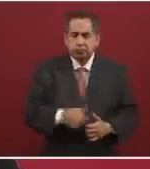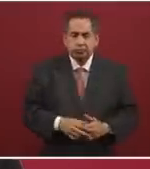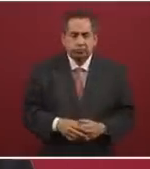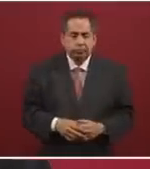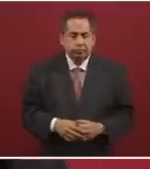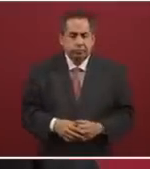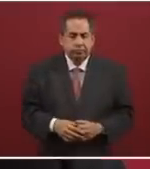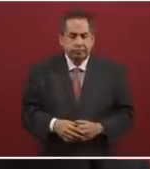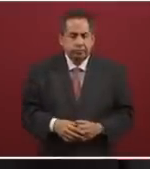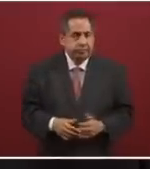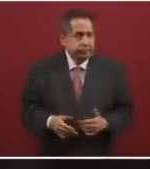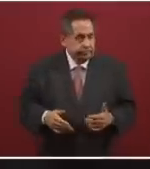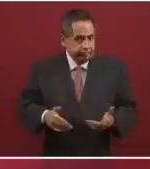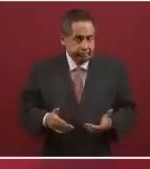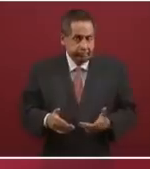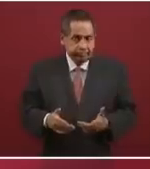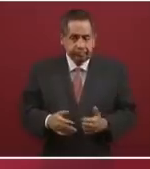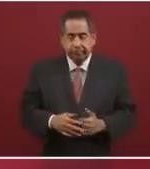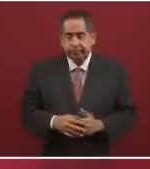¿Qué era lo que